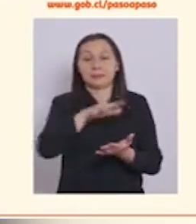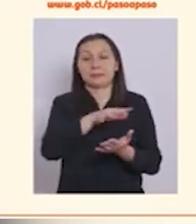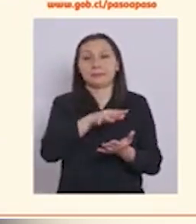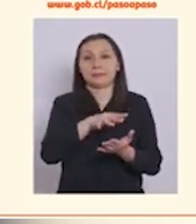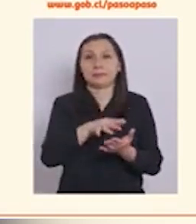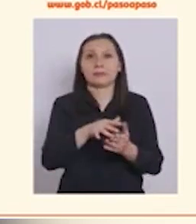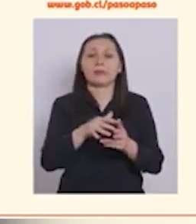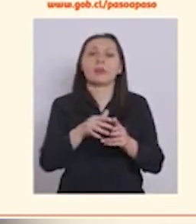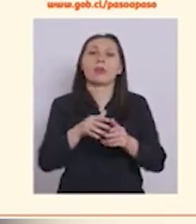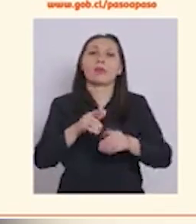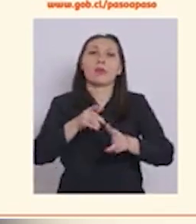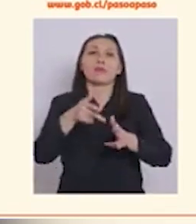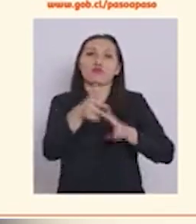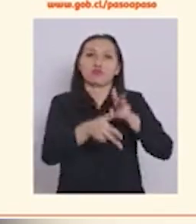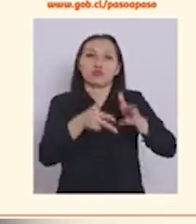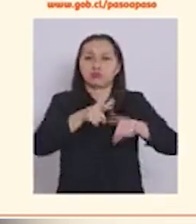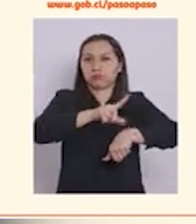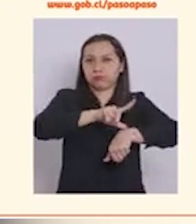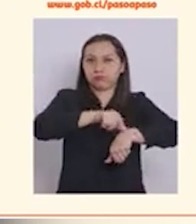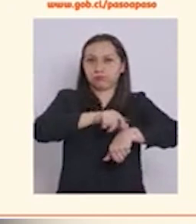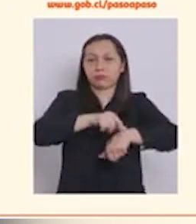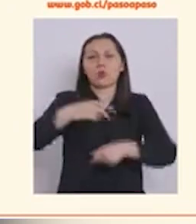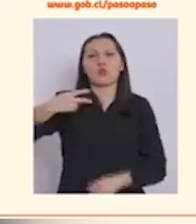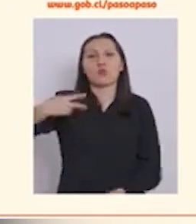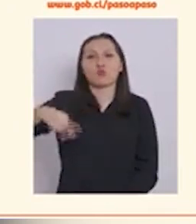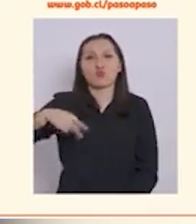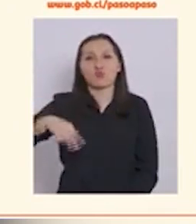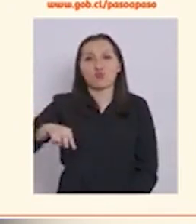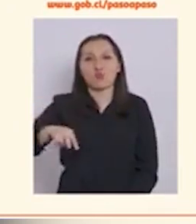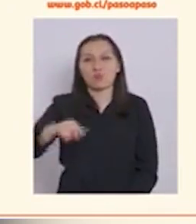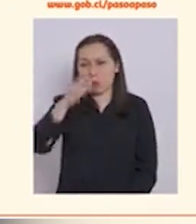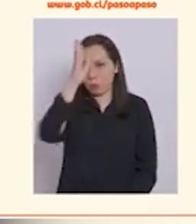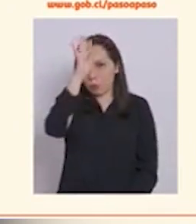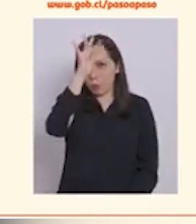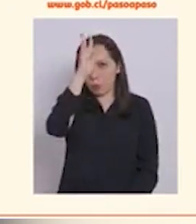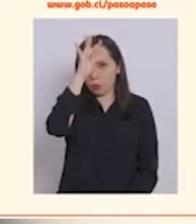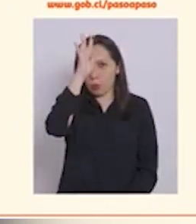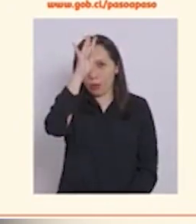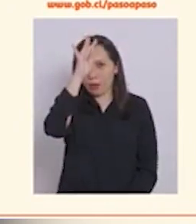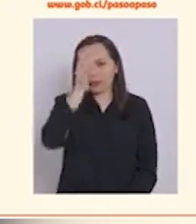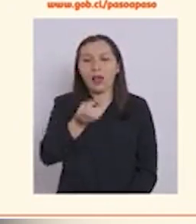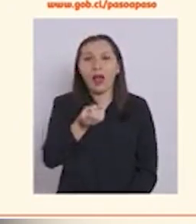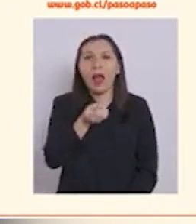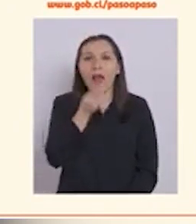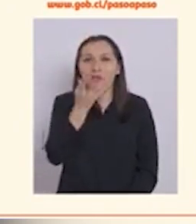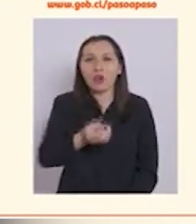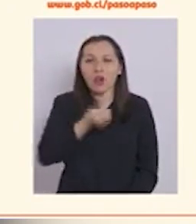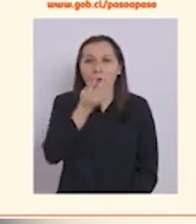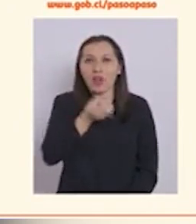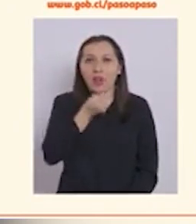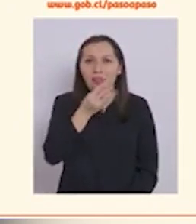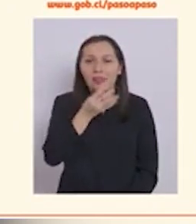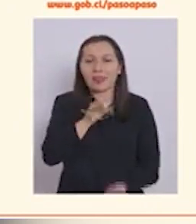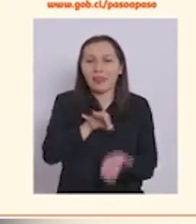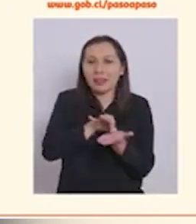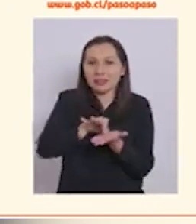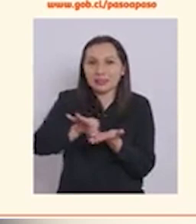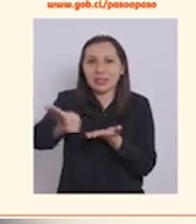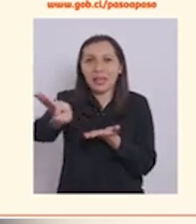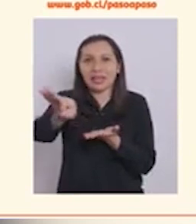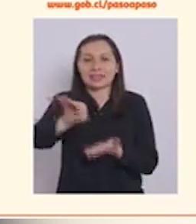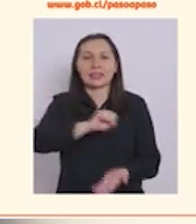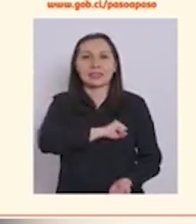retroceden la estación central ñuñoa puente alto la florida